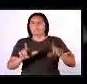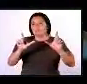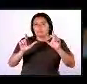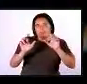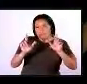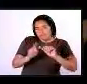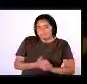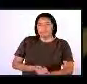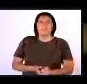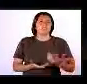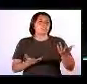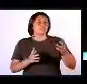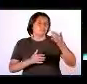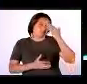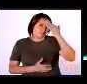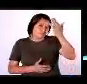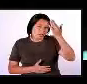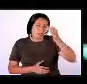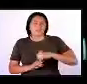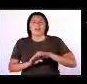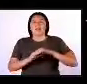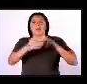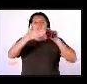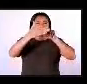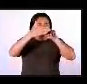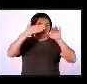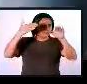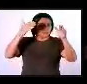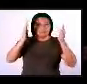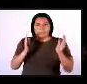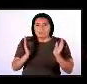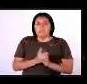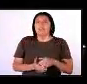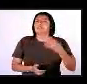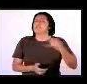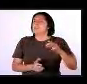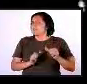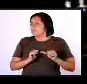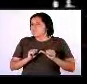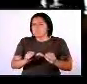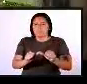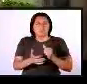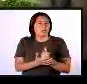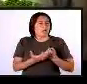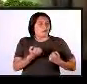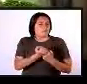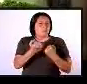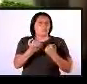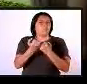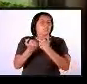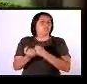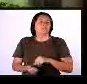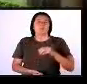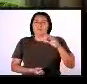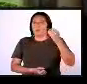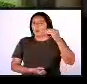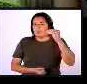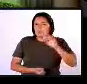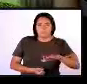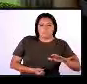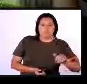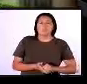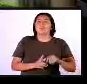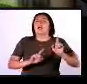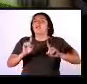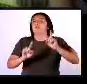televidentes de Canal 7. Bueno, y saludar al programa Sin Barreras, que permanentemente están apoyando a los jóvenes niños